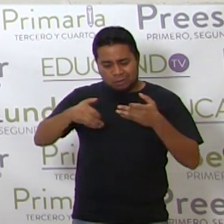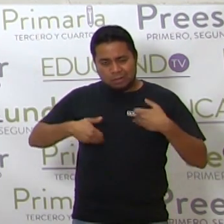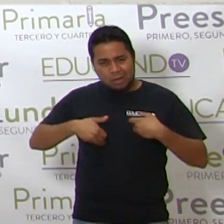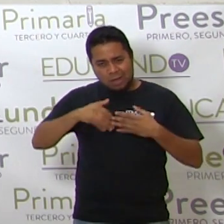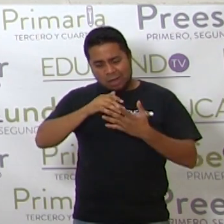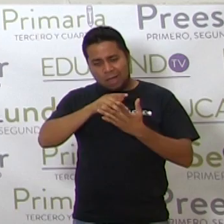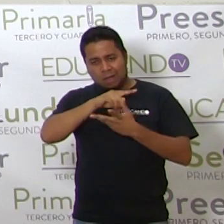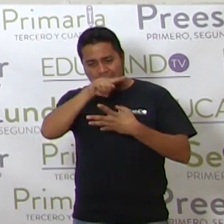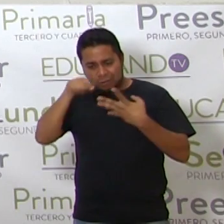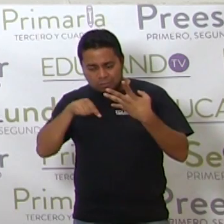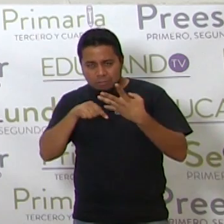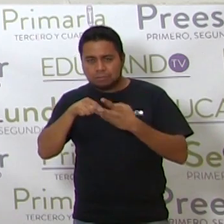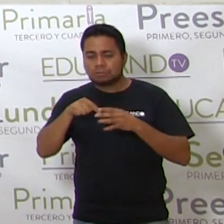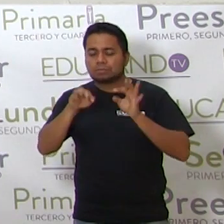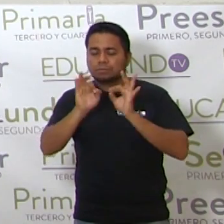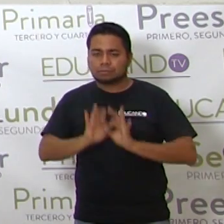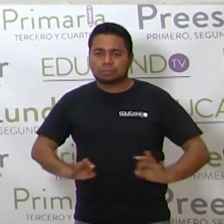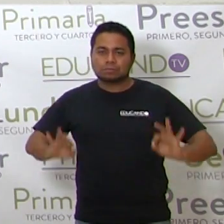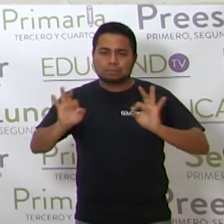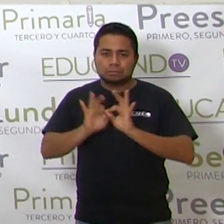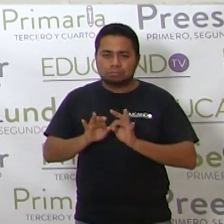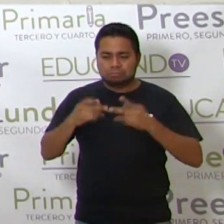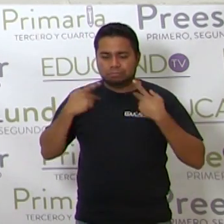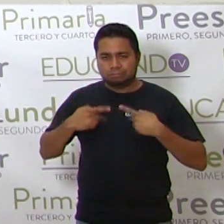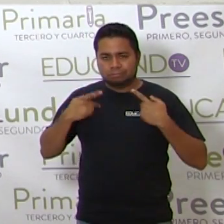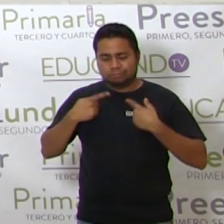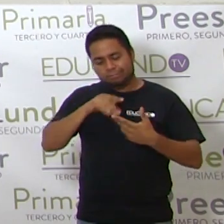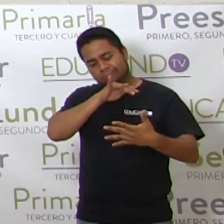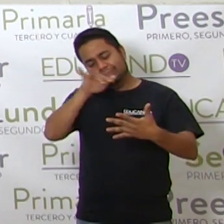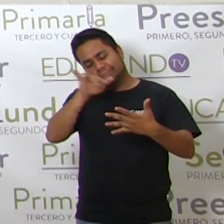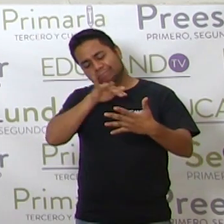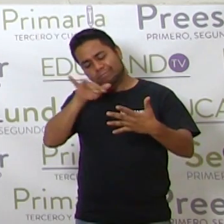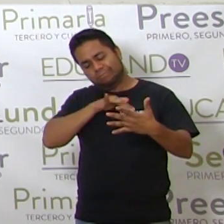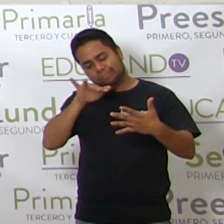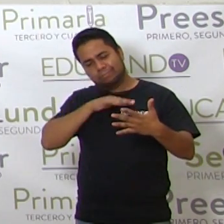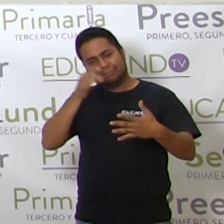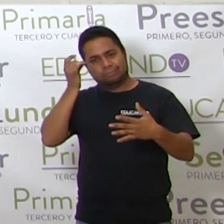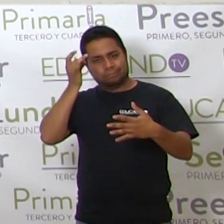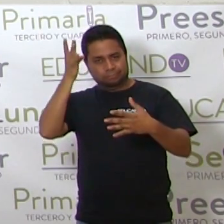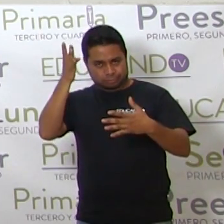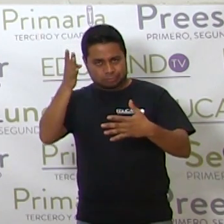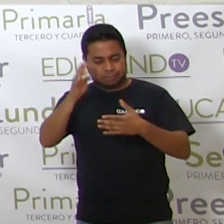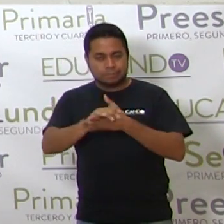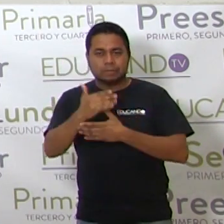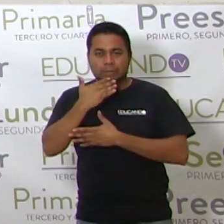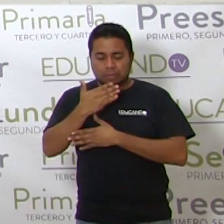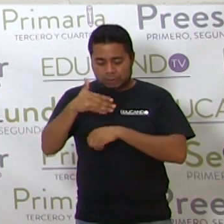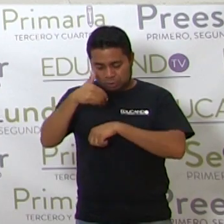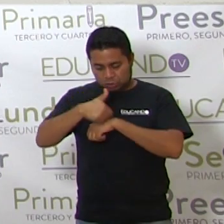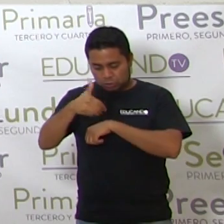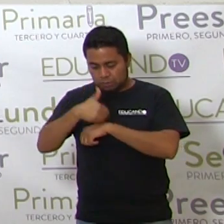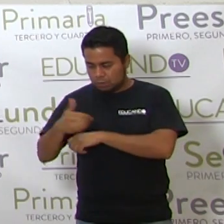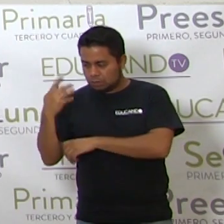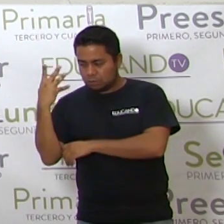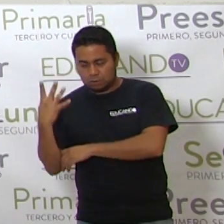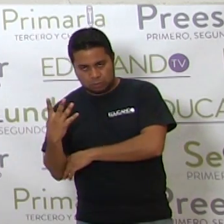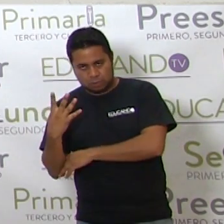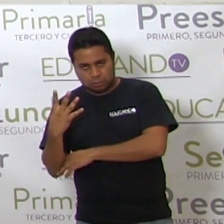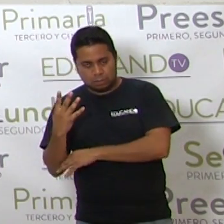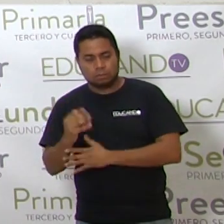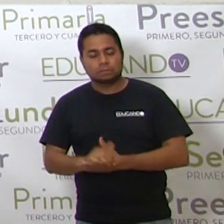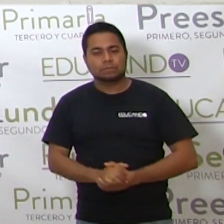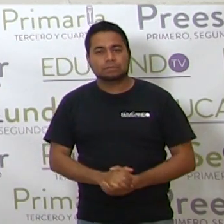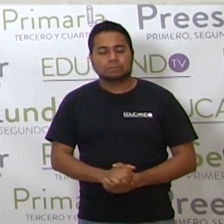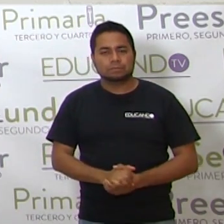es importante que ellos los lee vámonos con el número 4 después de que ya